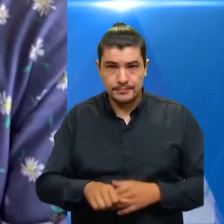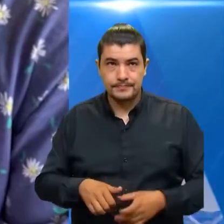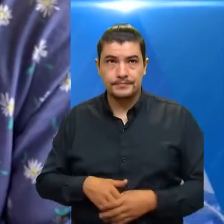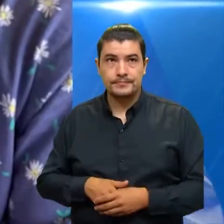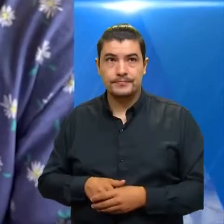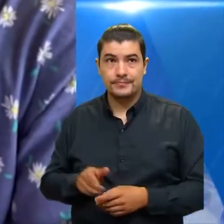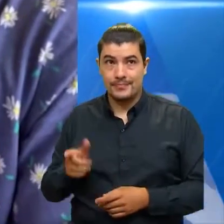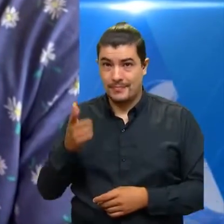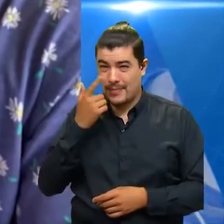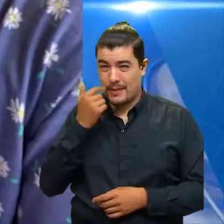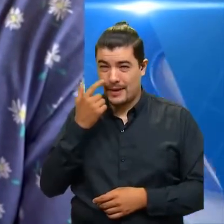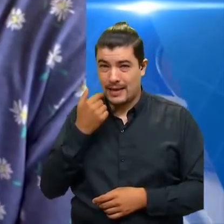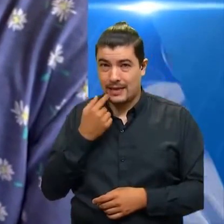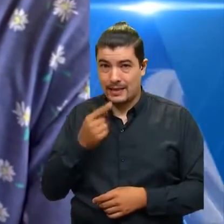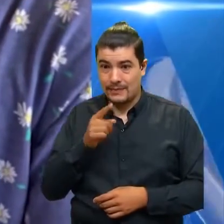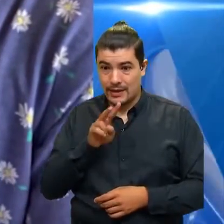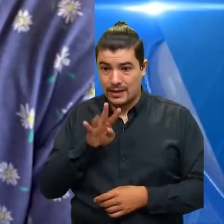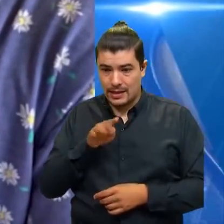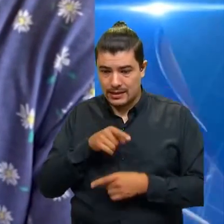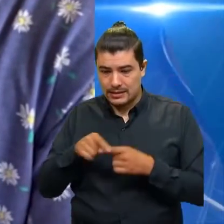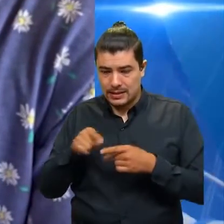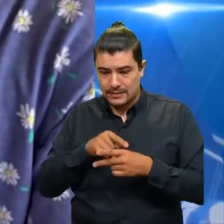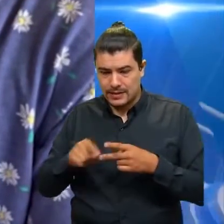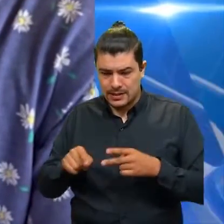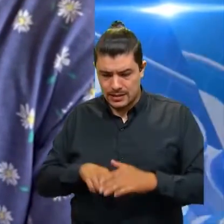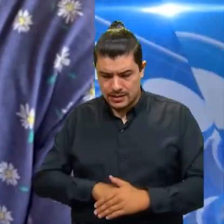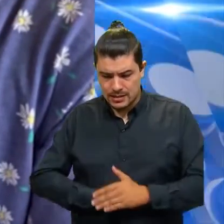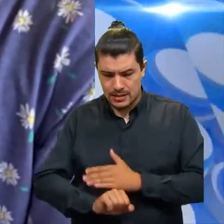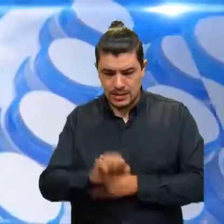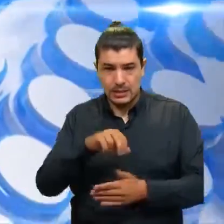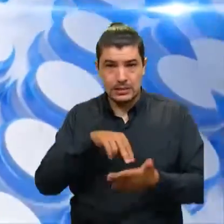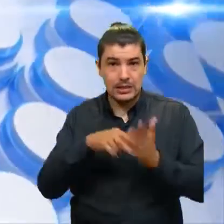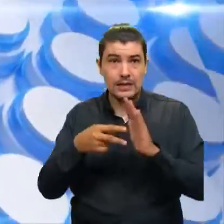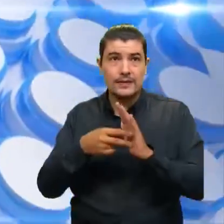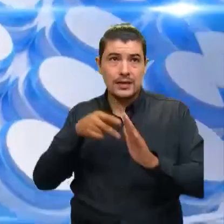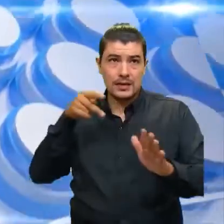interrupción del embarazo a las 24 semanas de gestación es un